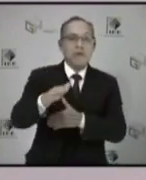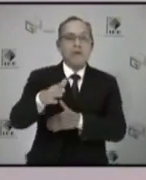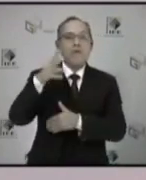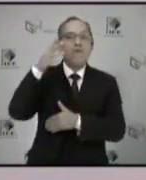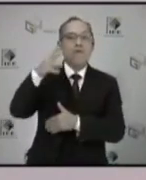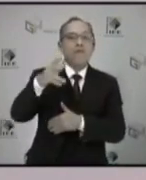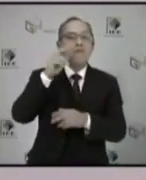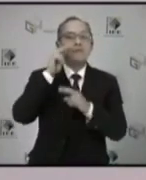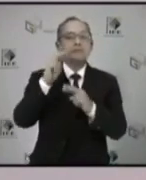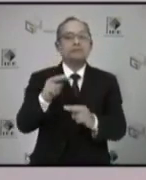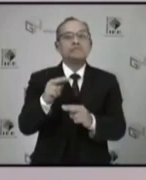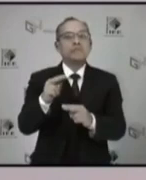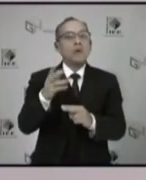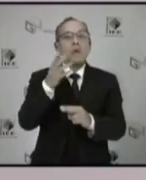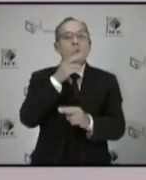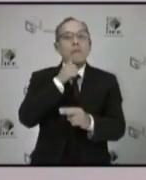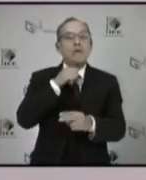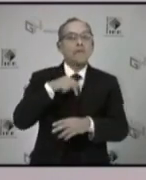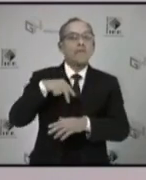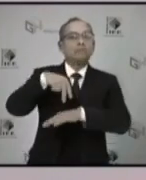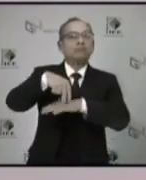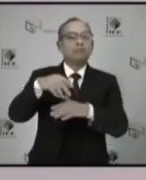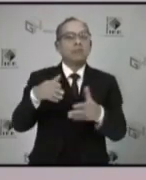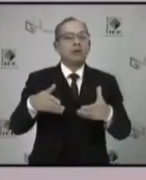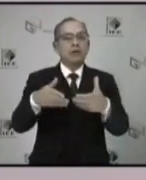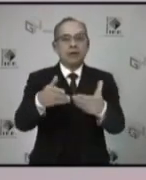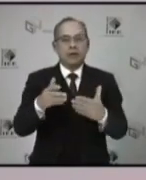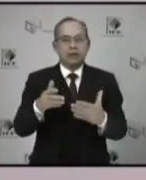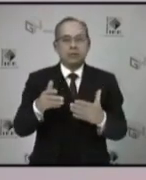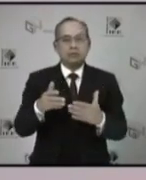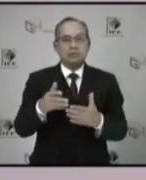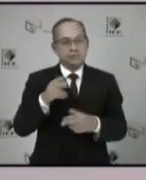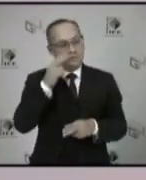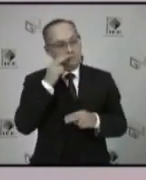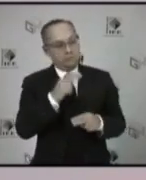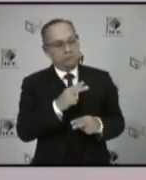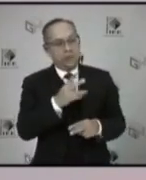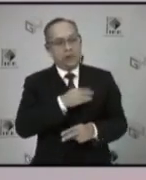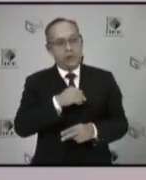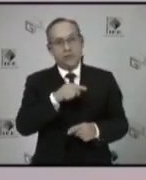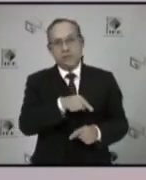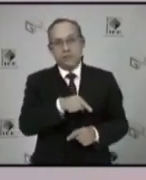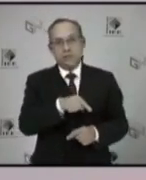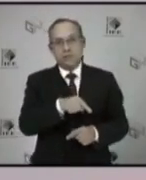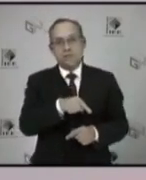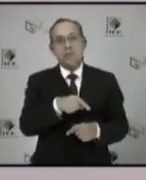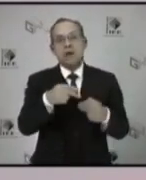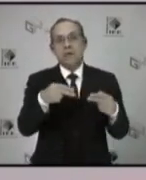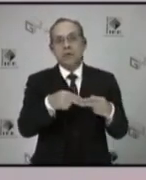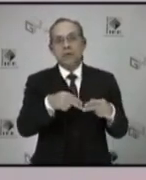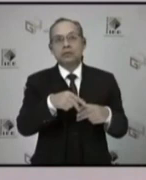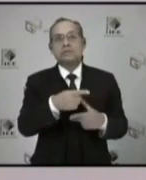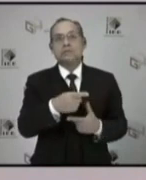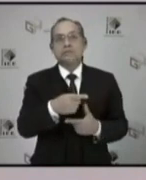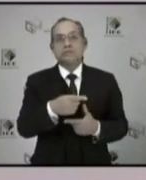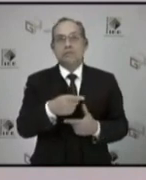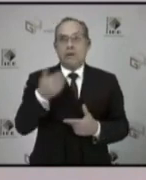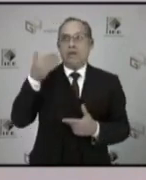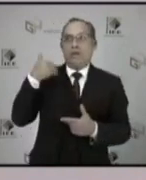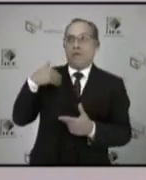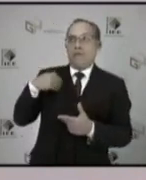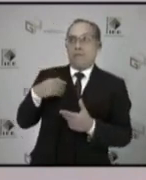podremos ver a la cara a nuestros hijos, a nuestros nietos y señalarles que hemos cumplido.